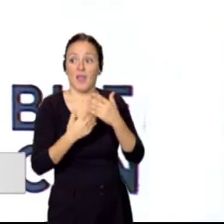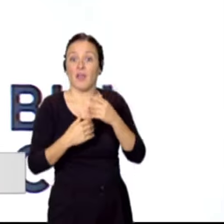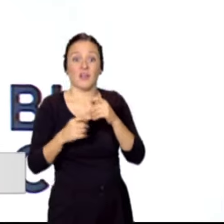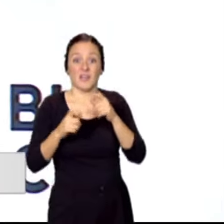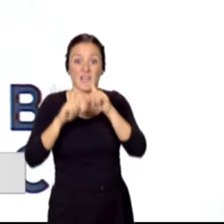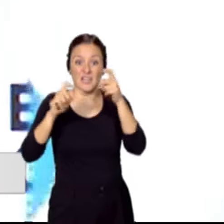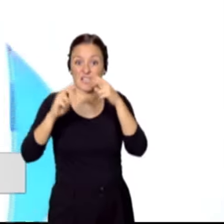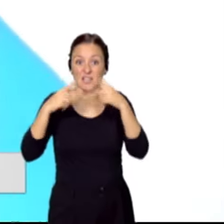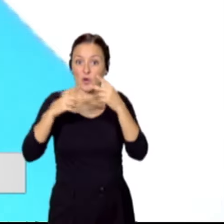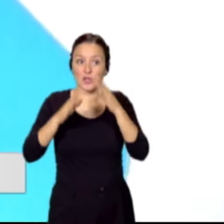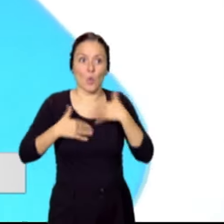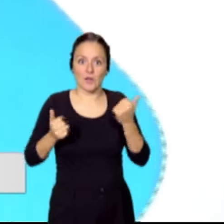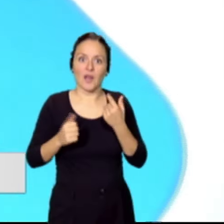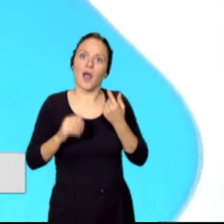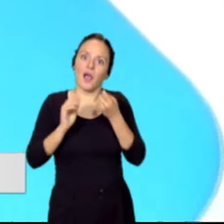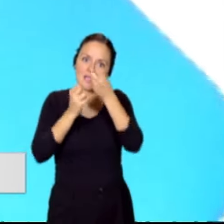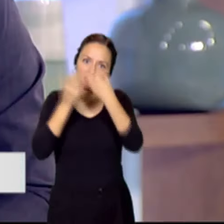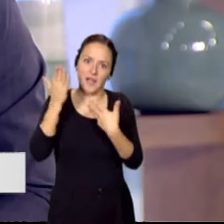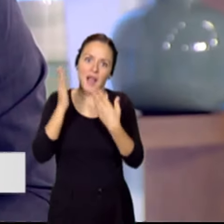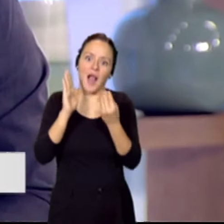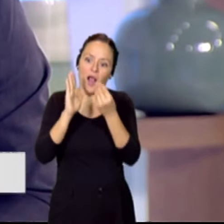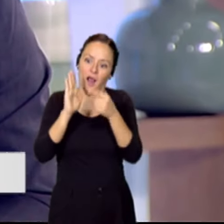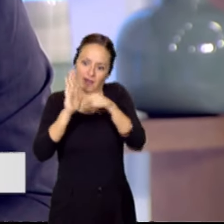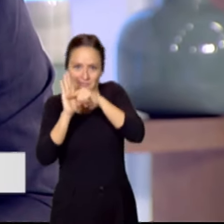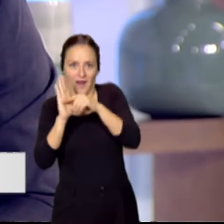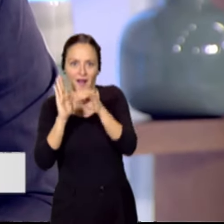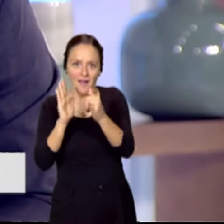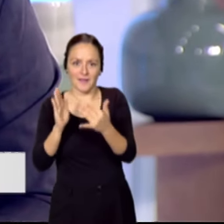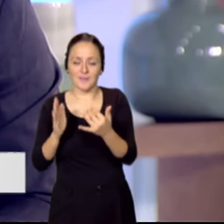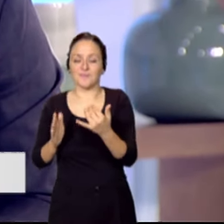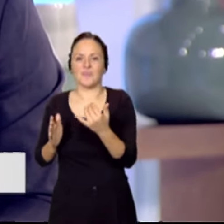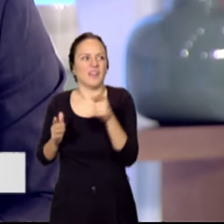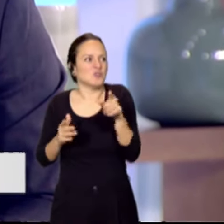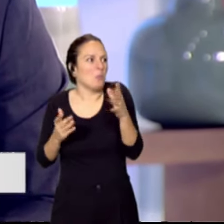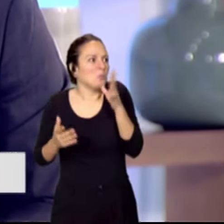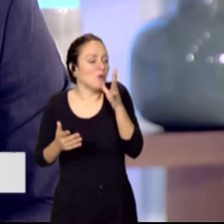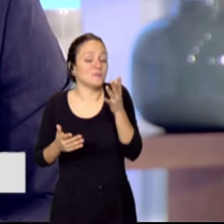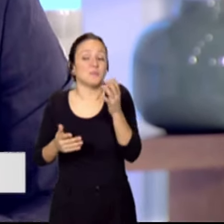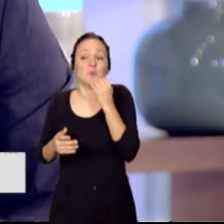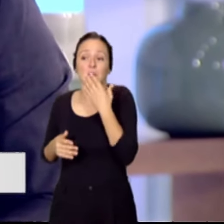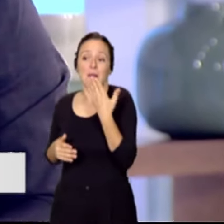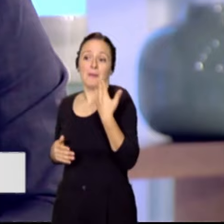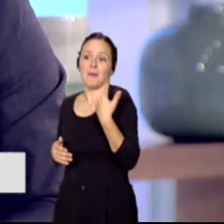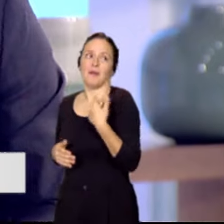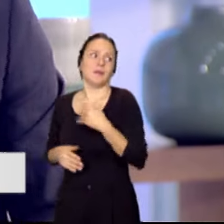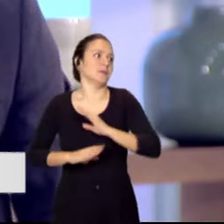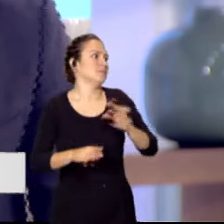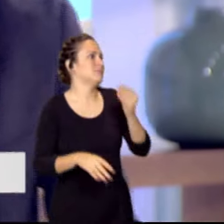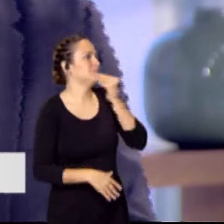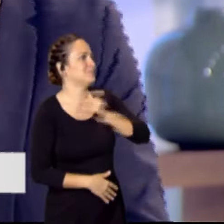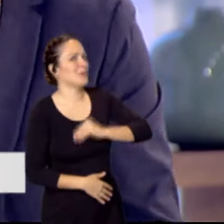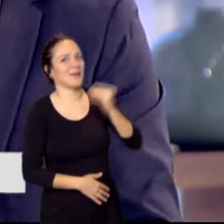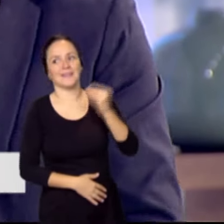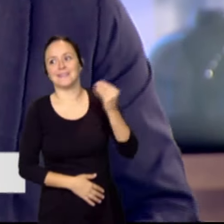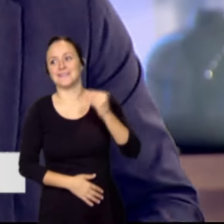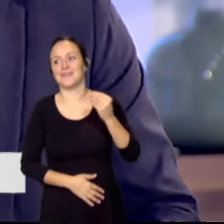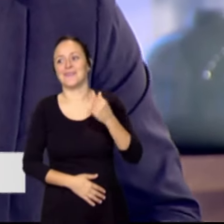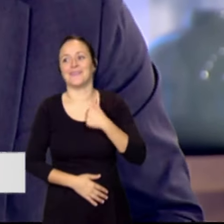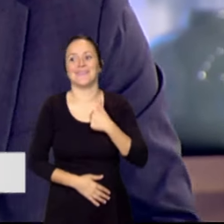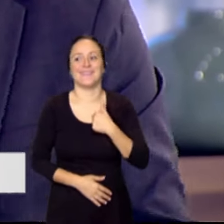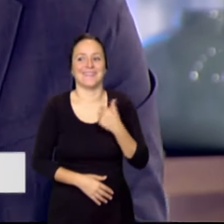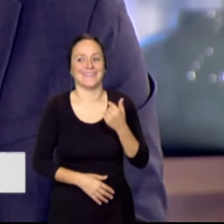carta qué está pasando Bueno yo a ver me preguntaban Hace algunos días buenísima todo el trozo para mí